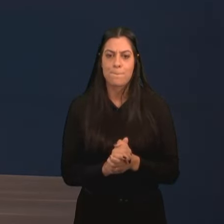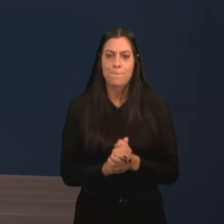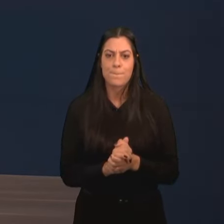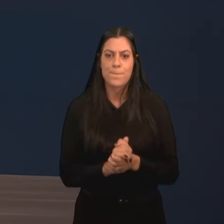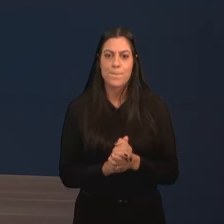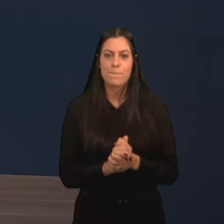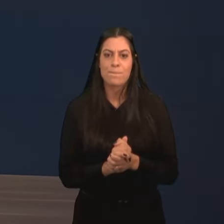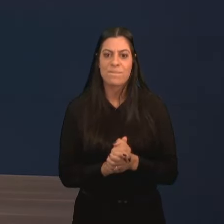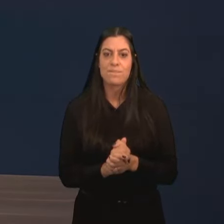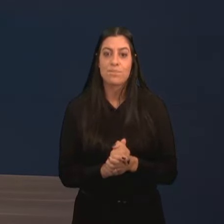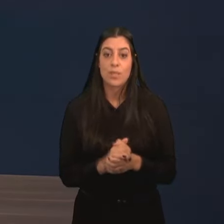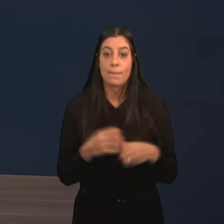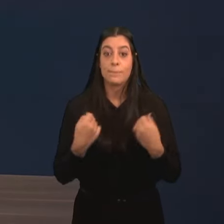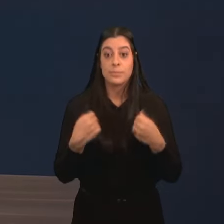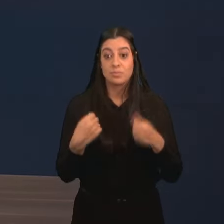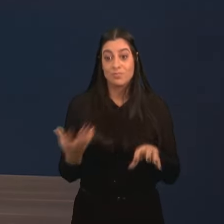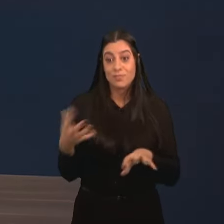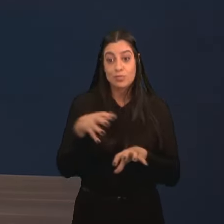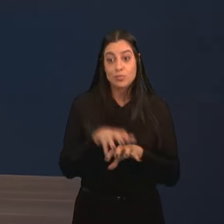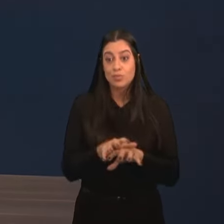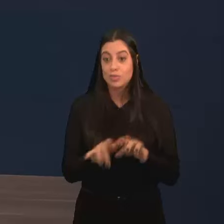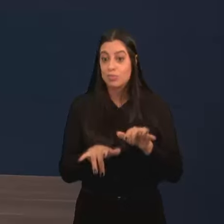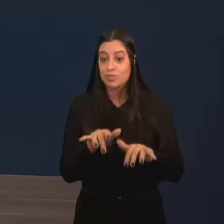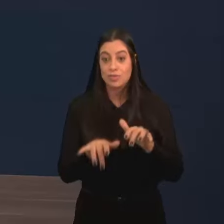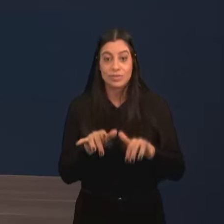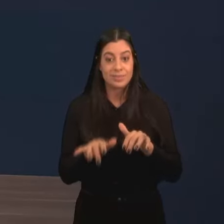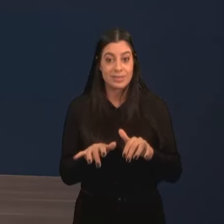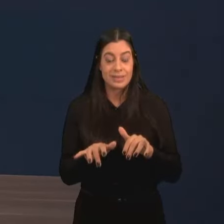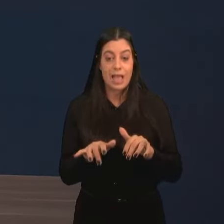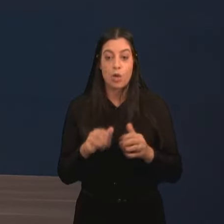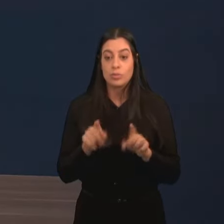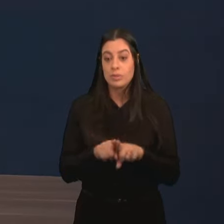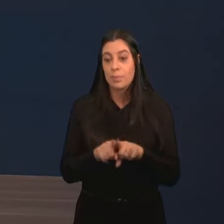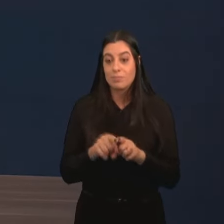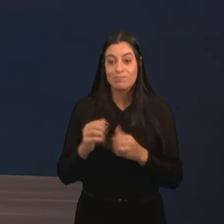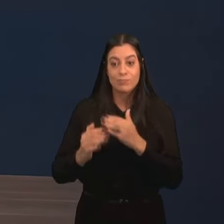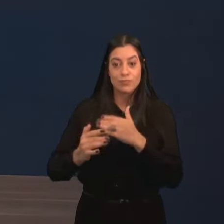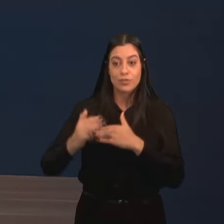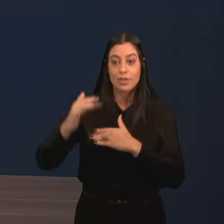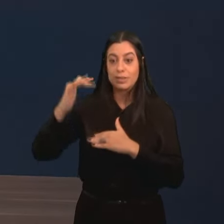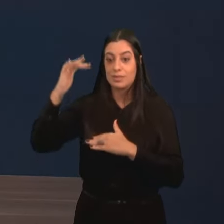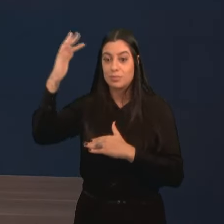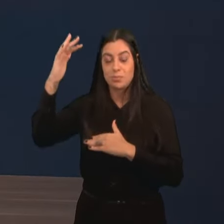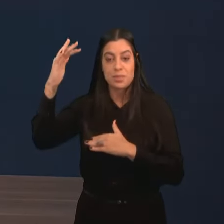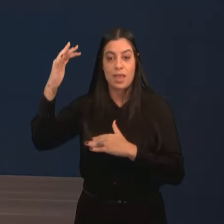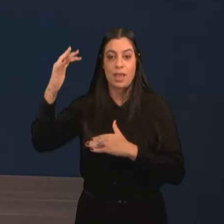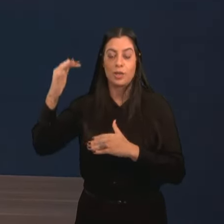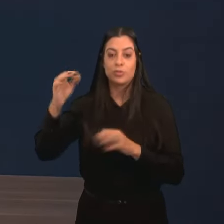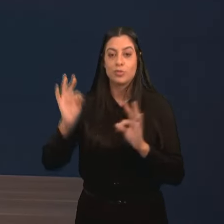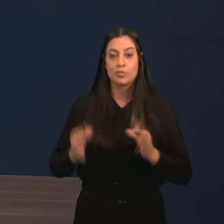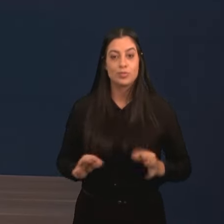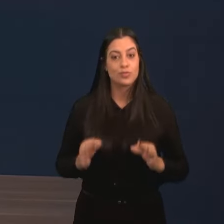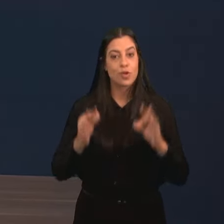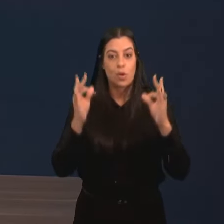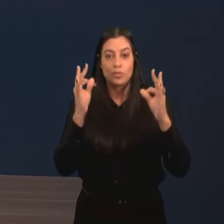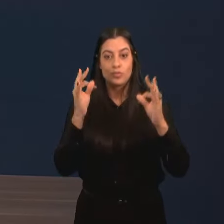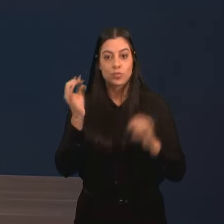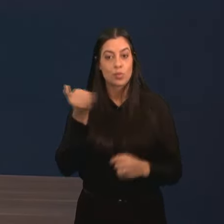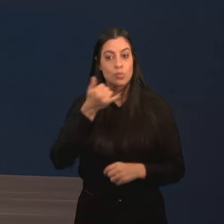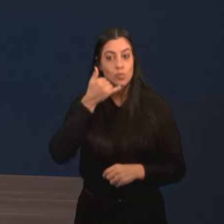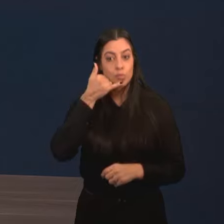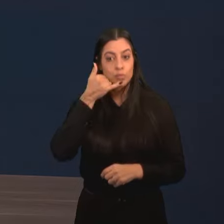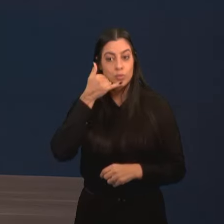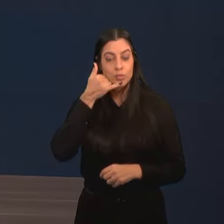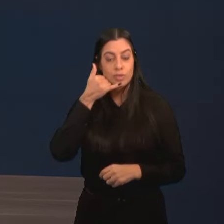vista formal. Estamos hablando de inclusión digital, el acceso a la innovación tecnológica, más allá del acceso a